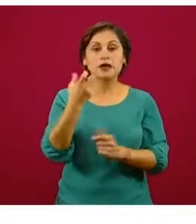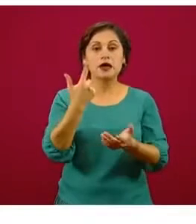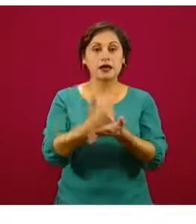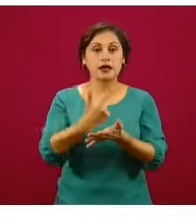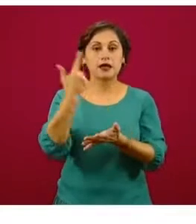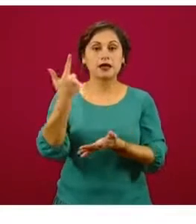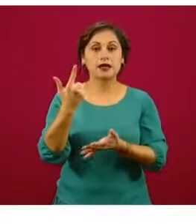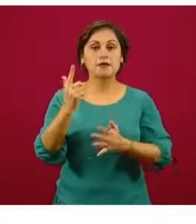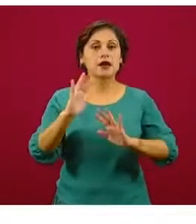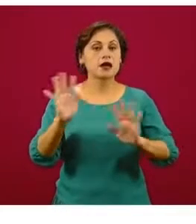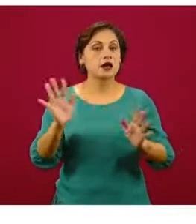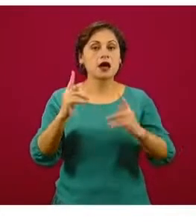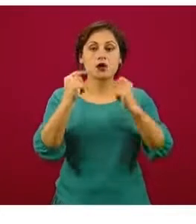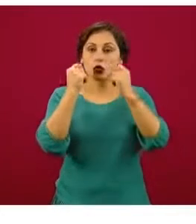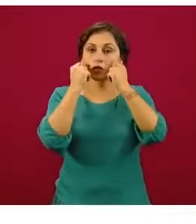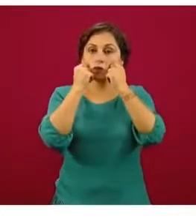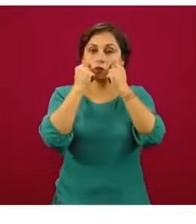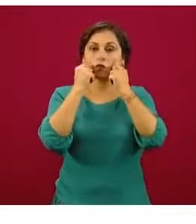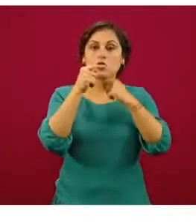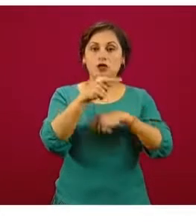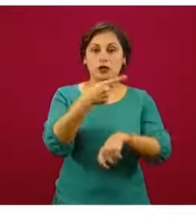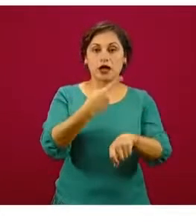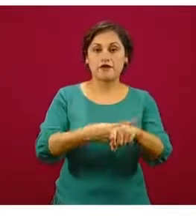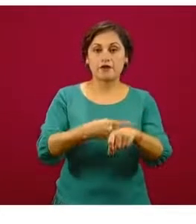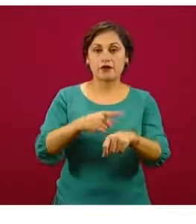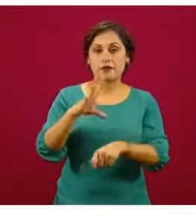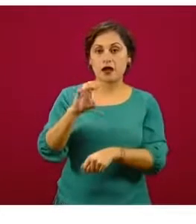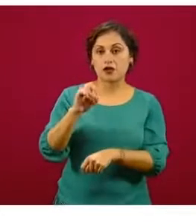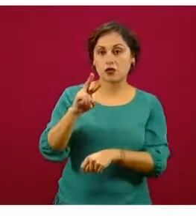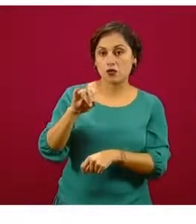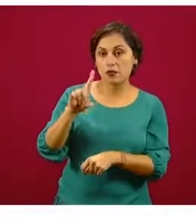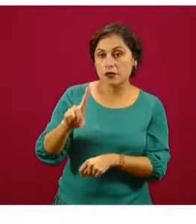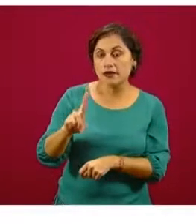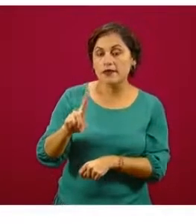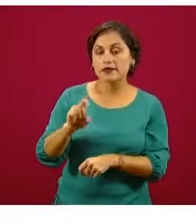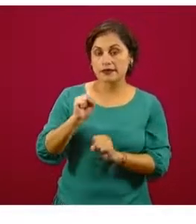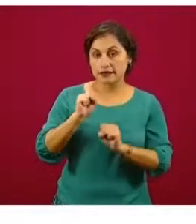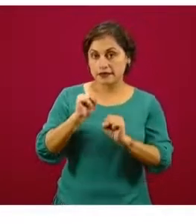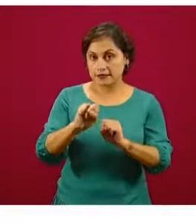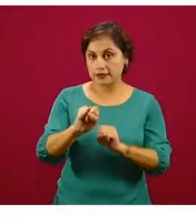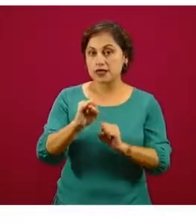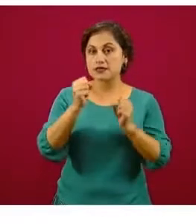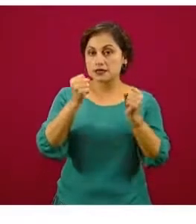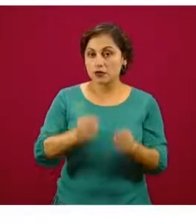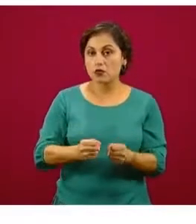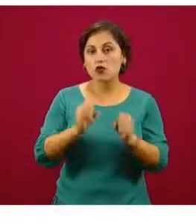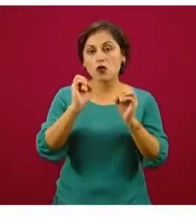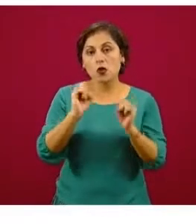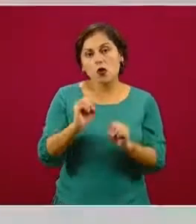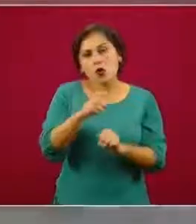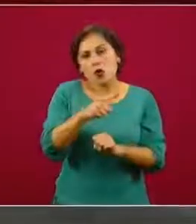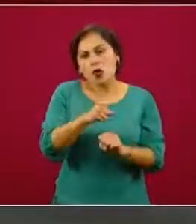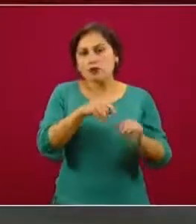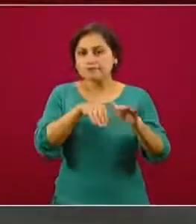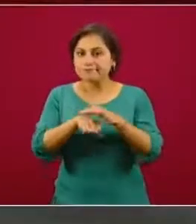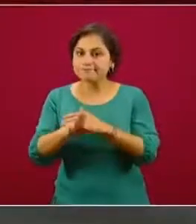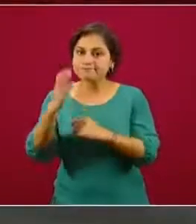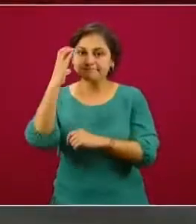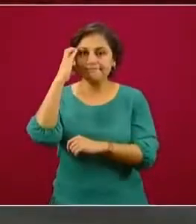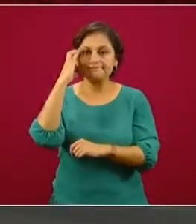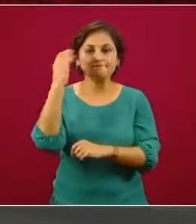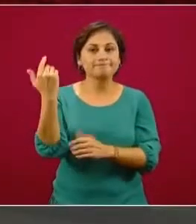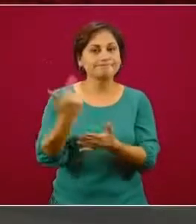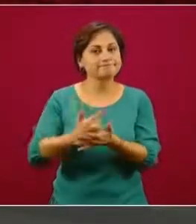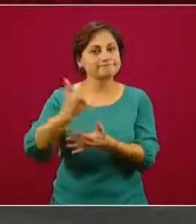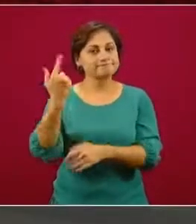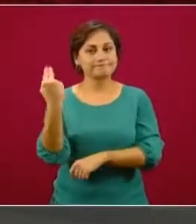ya confirmadas con COVID o que estén en el proceso o sencillamente que se encuentren en una condición